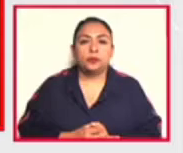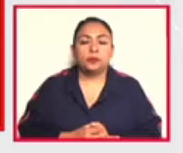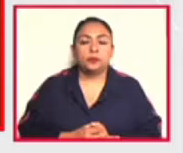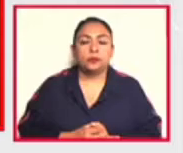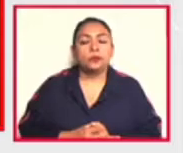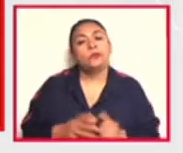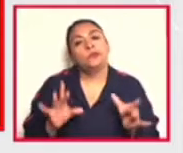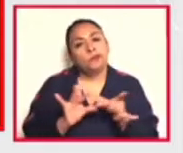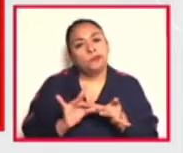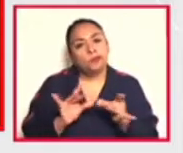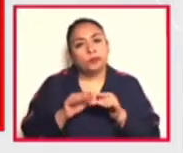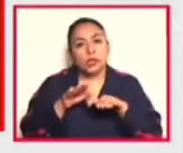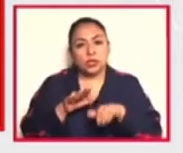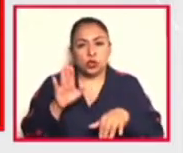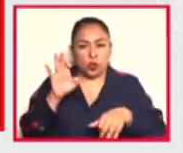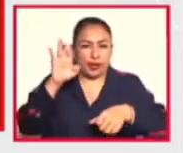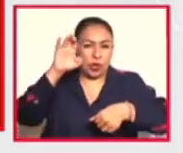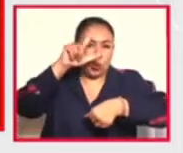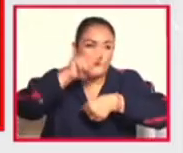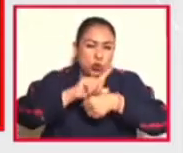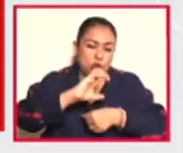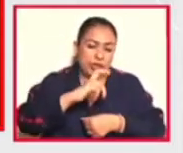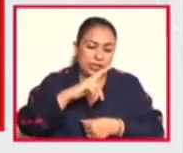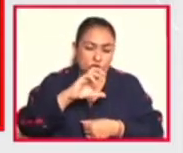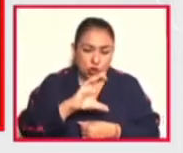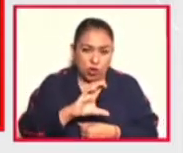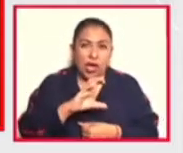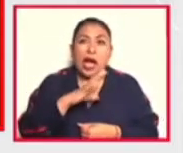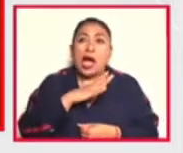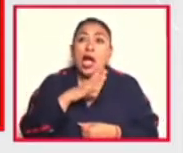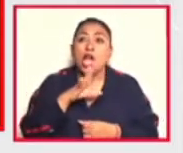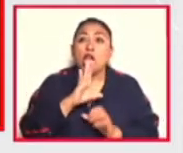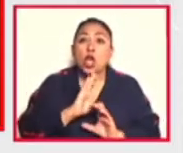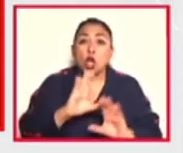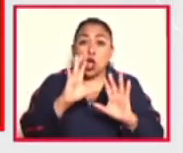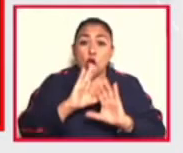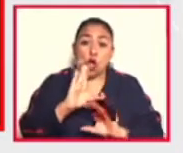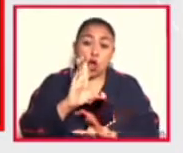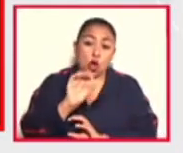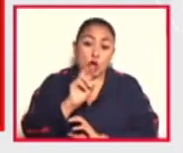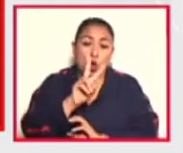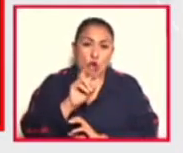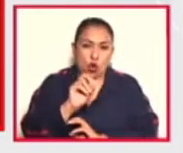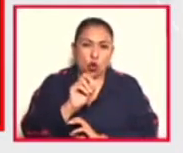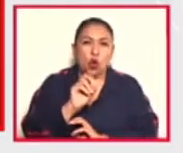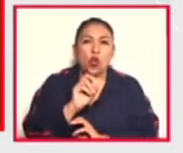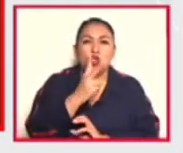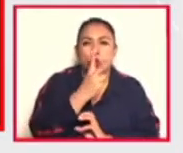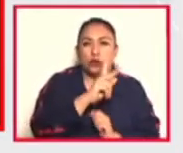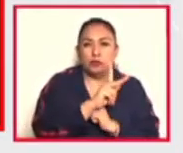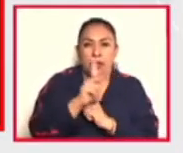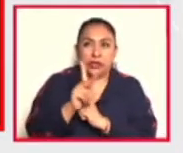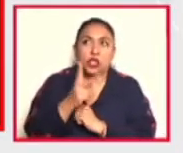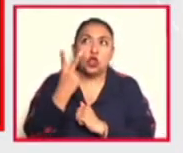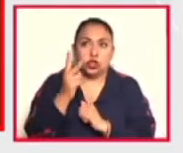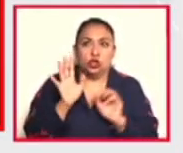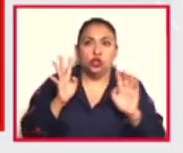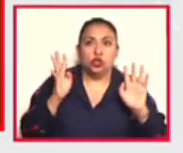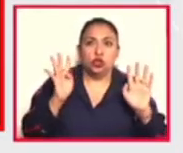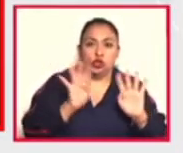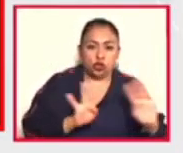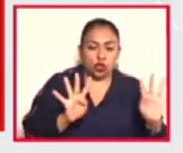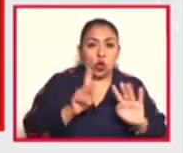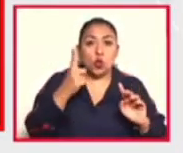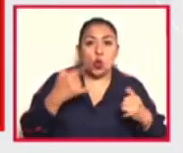de la cultura Chug y de un coro binacional, de dos coros de hecho. De un coro de